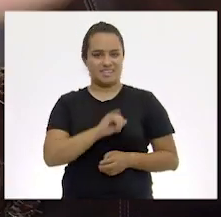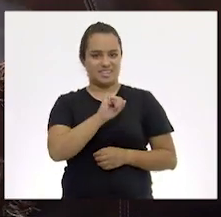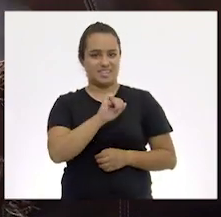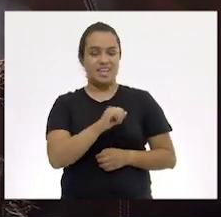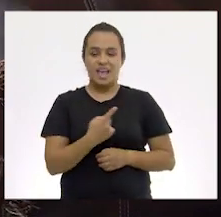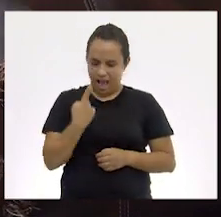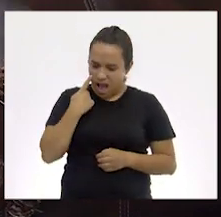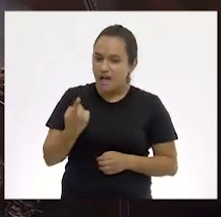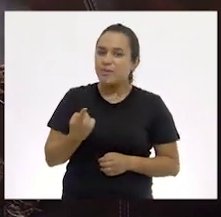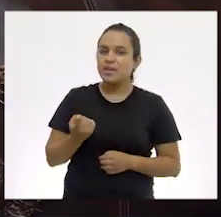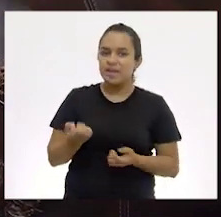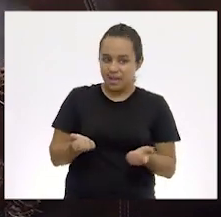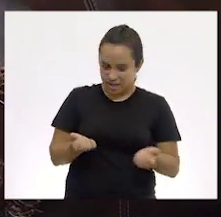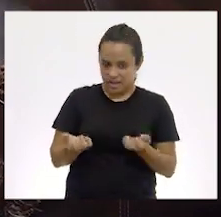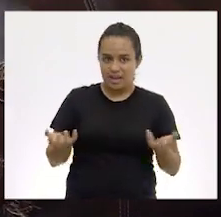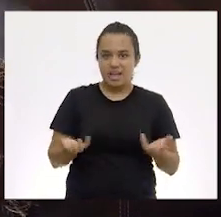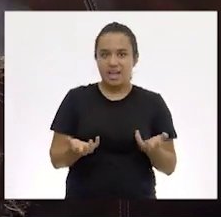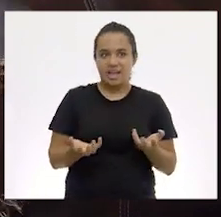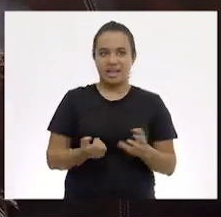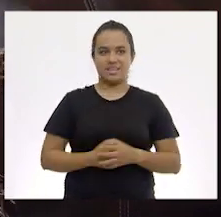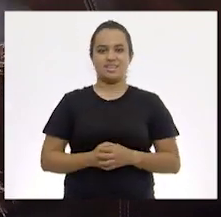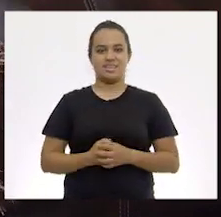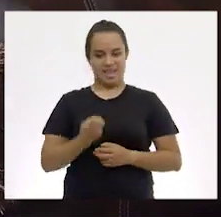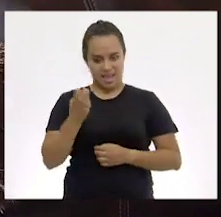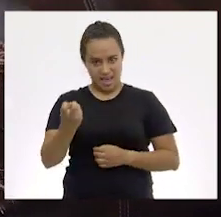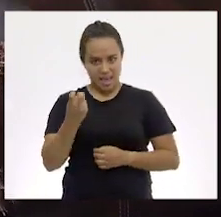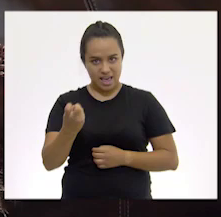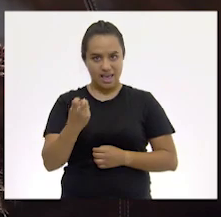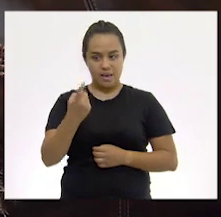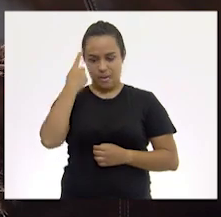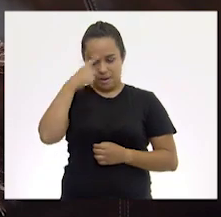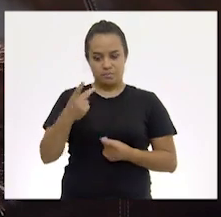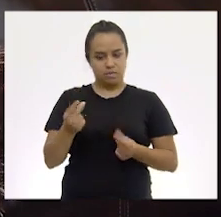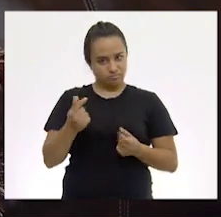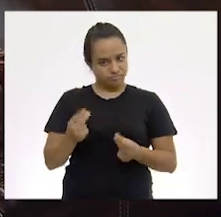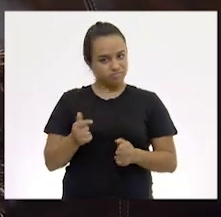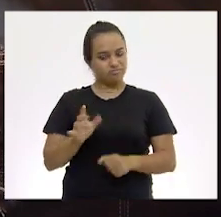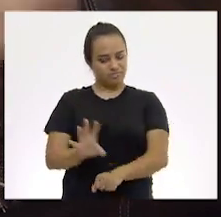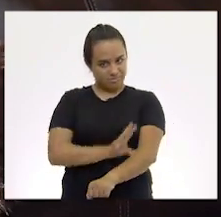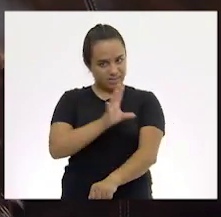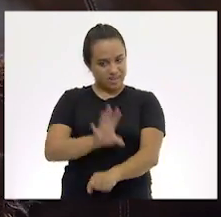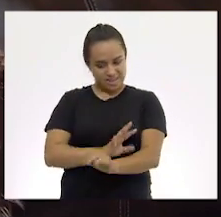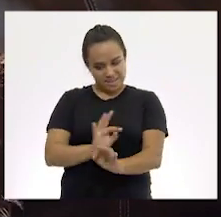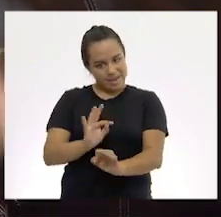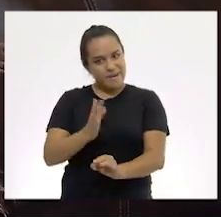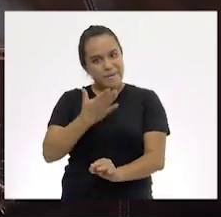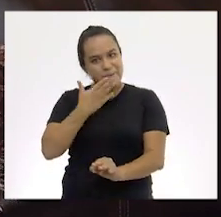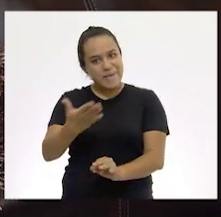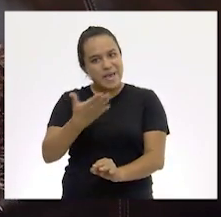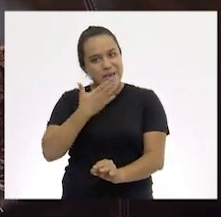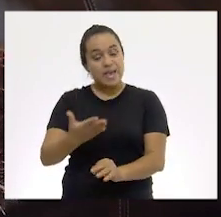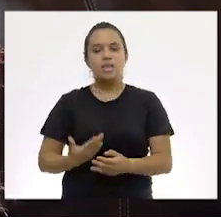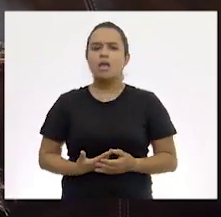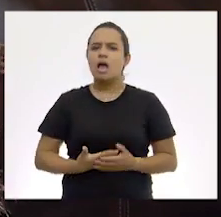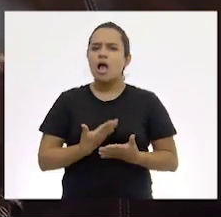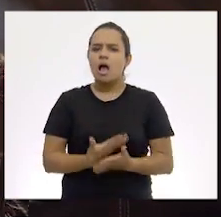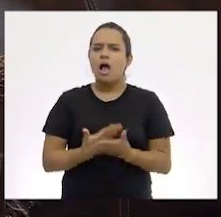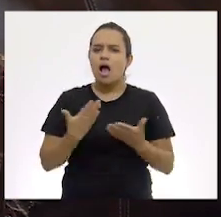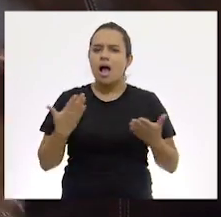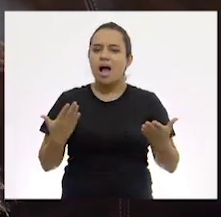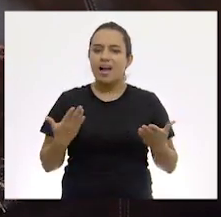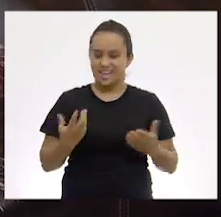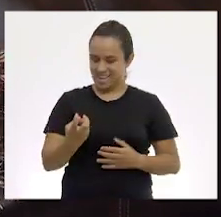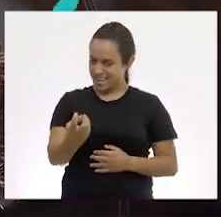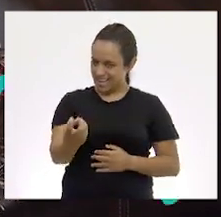A ver, un ejercicio, eso, para activarse, muy bien, ahora,